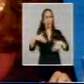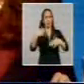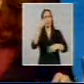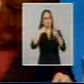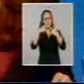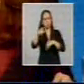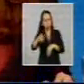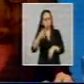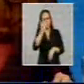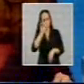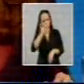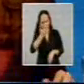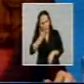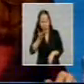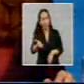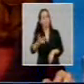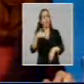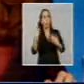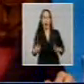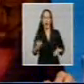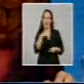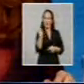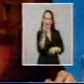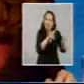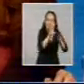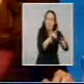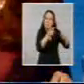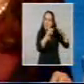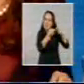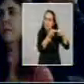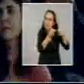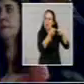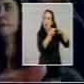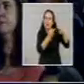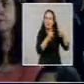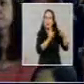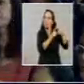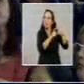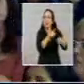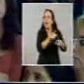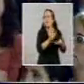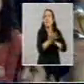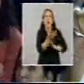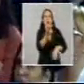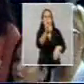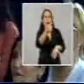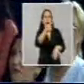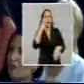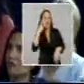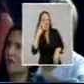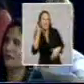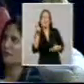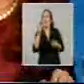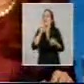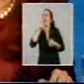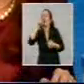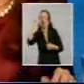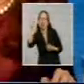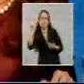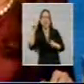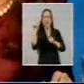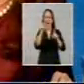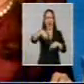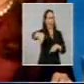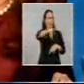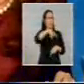salido a conquistar nuevos socios estratégicos como China, como Rusia, aunque algunos no